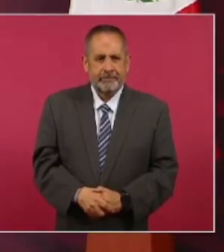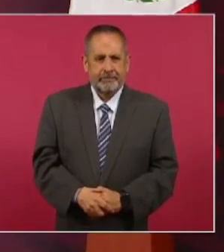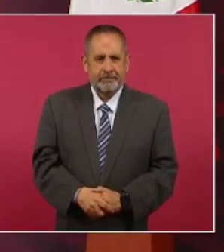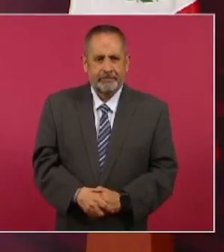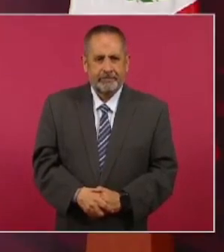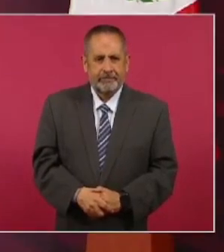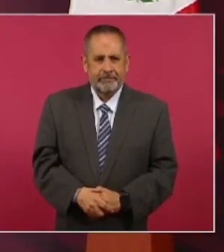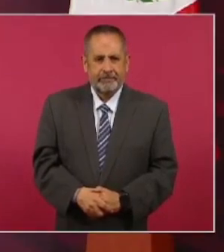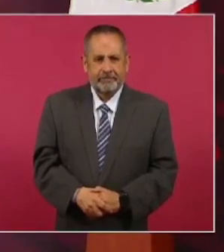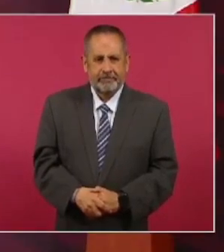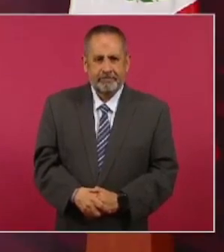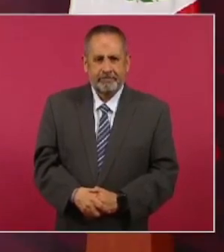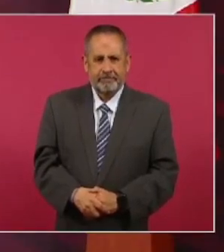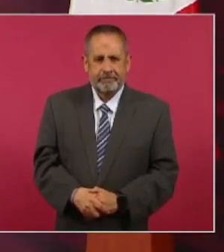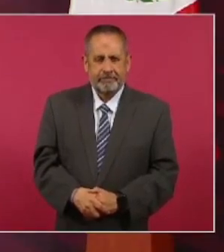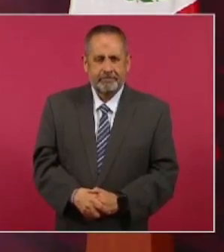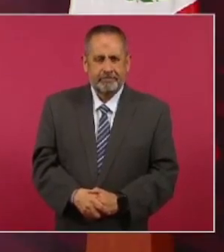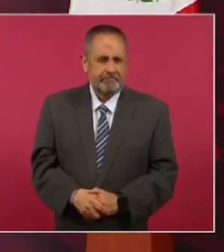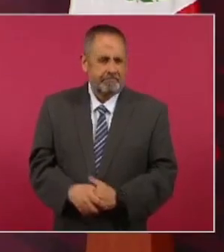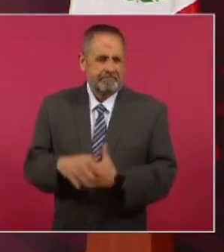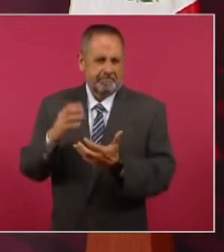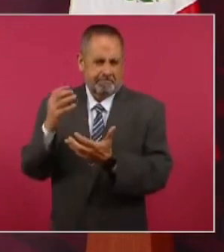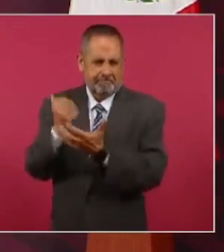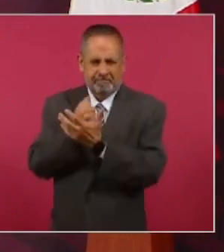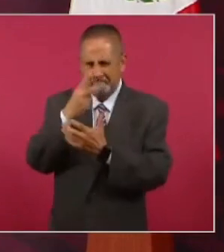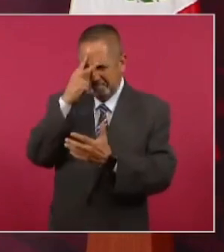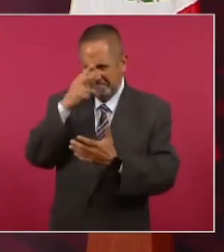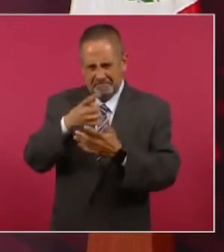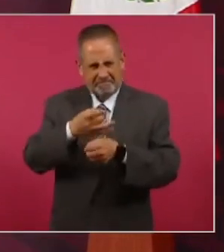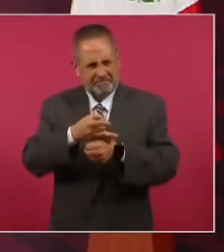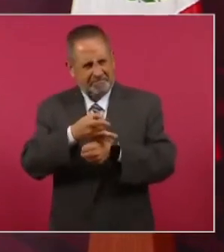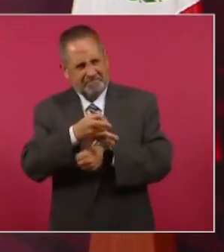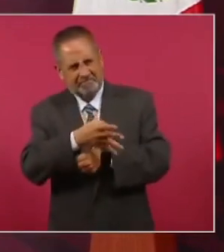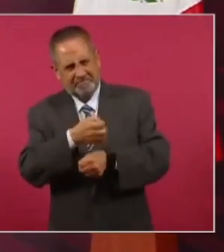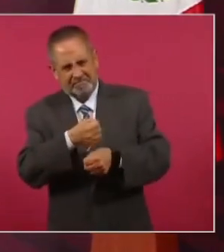la victoria contundente por parte de los mexicanos